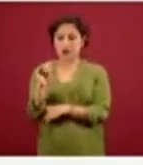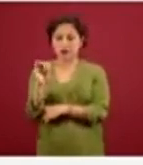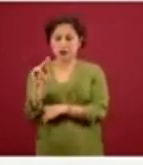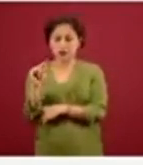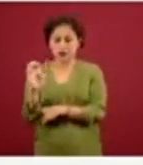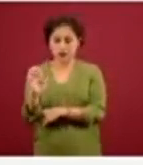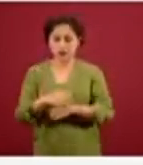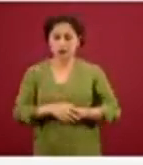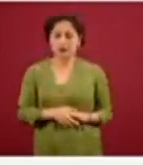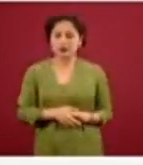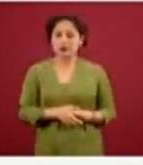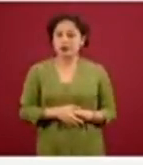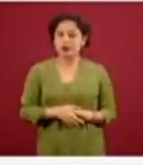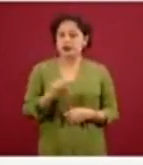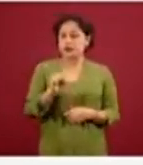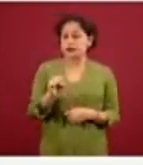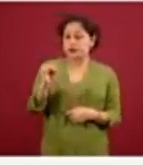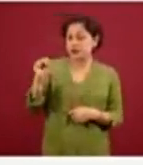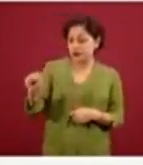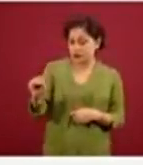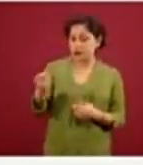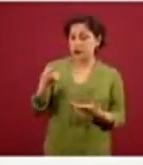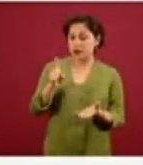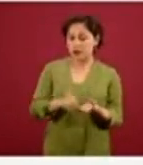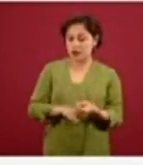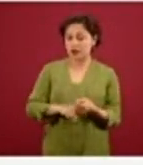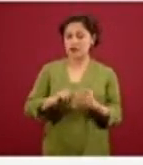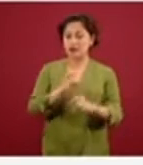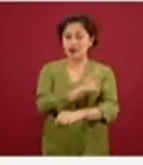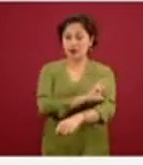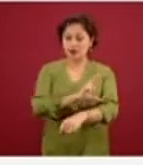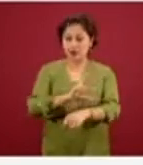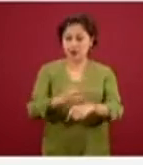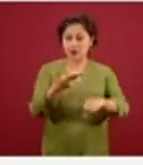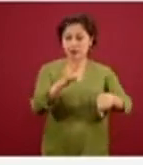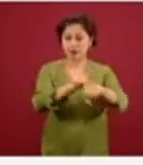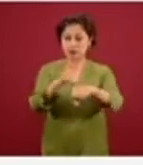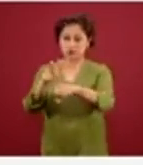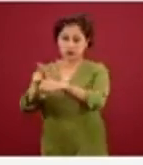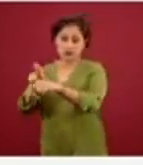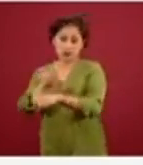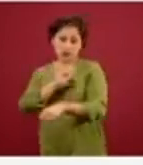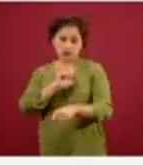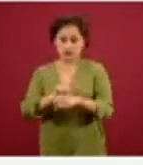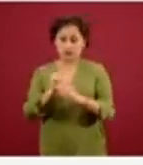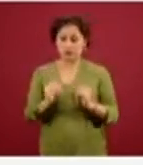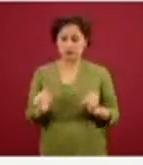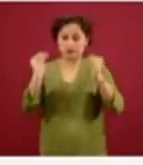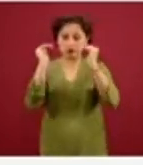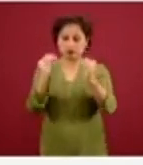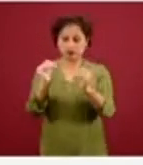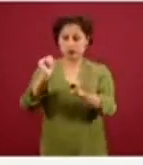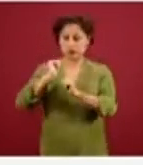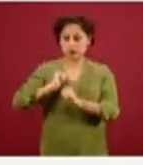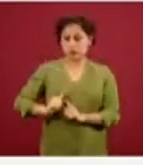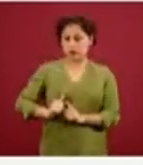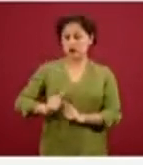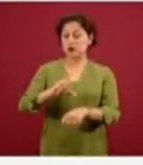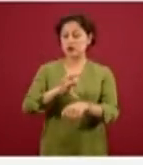de Salud, a través de la Comisión Coordinadora de Institutos Nacionales y Hospitales de Alta Especialidad, dirigido por el doctor Gustavo Reyes